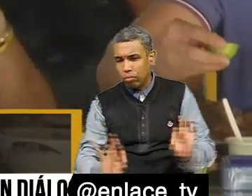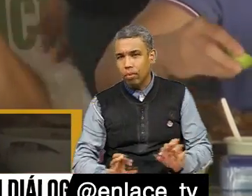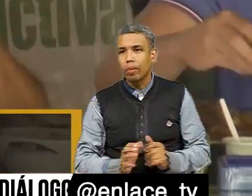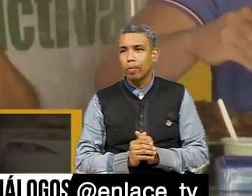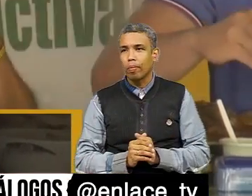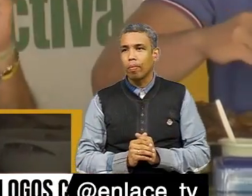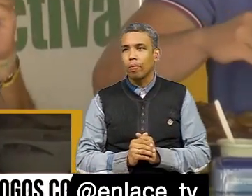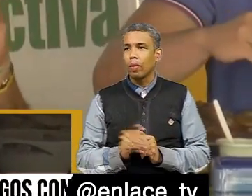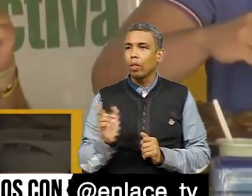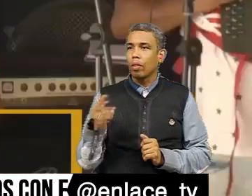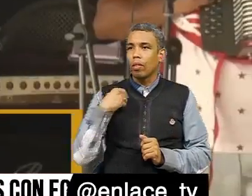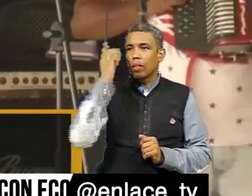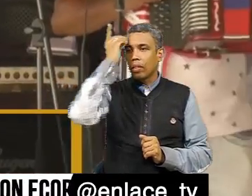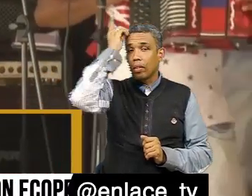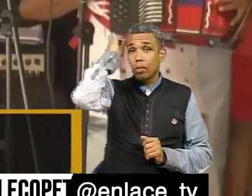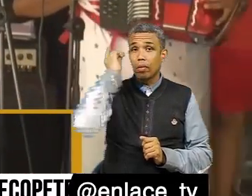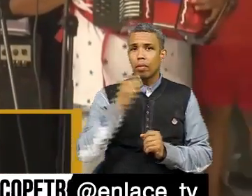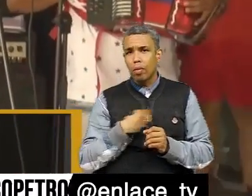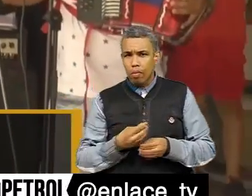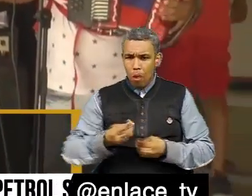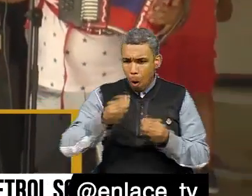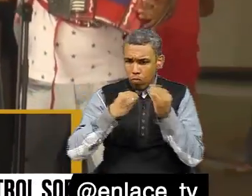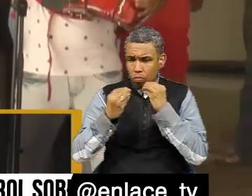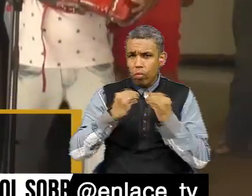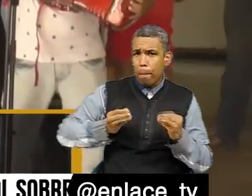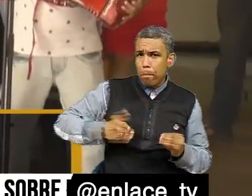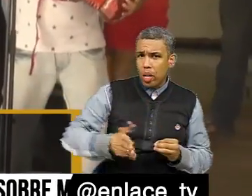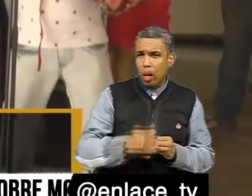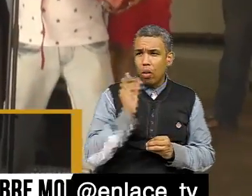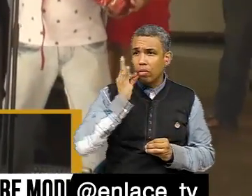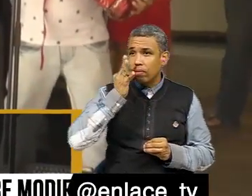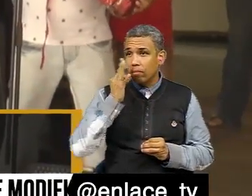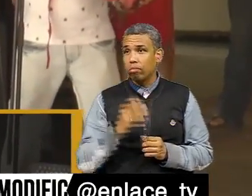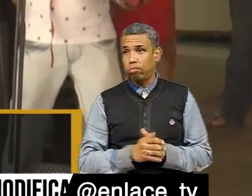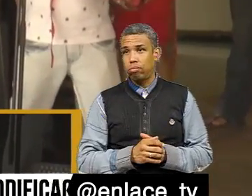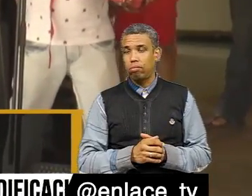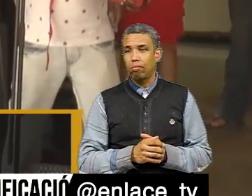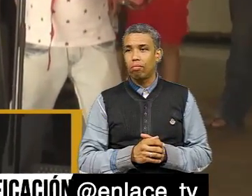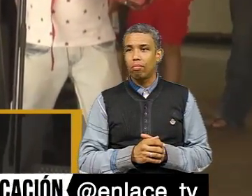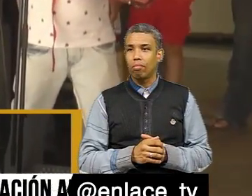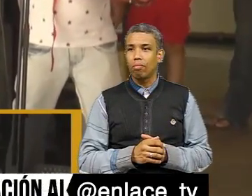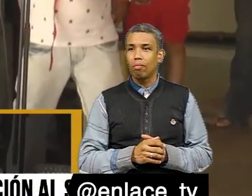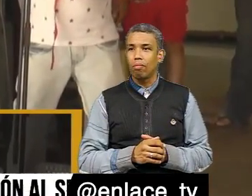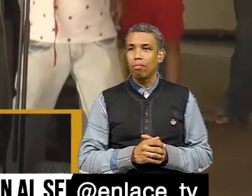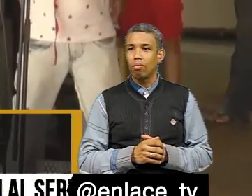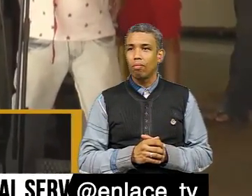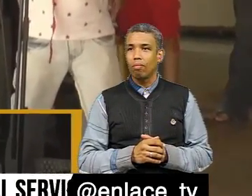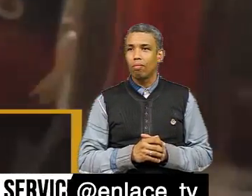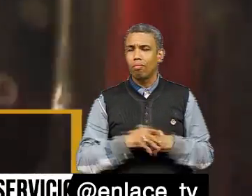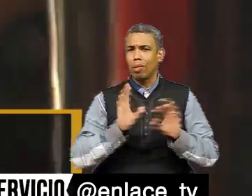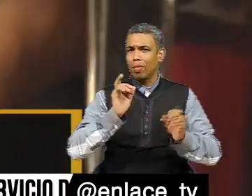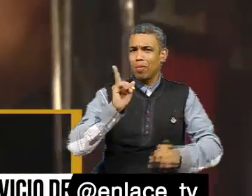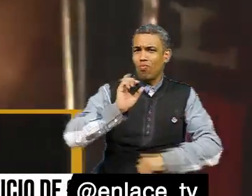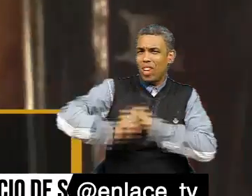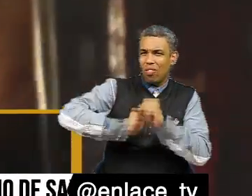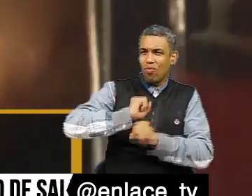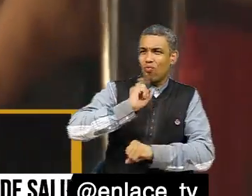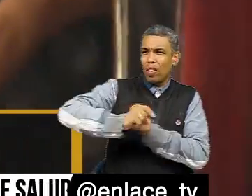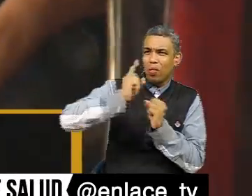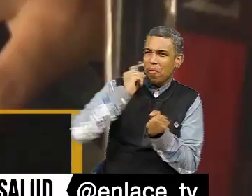disfrutaron de lo mejor del pescado y sus especialidades en medio del lanzamiento de las fiestas del Llanito, una tradición que por años atrae a